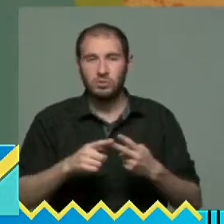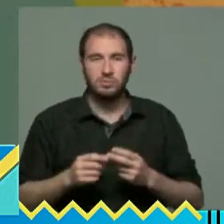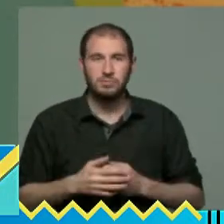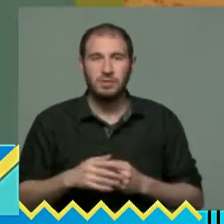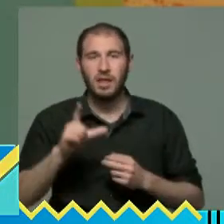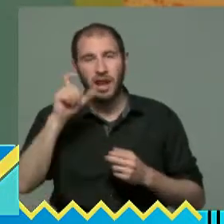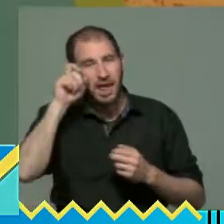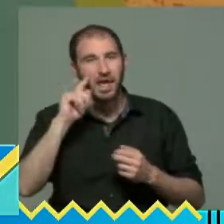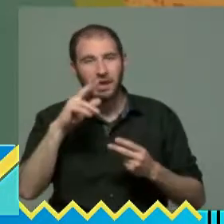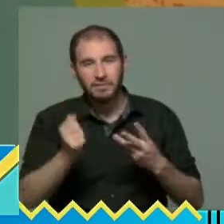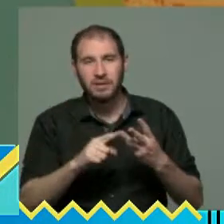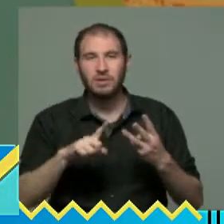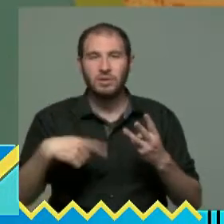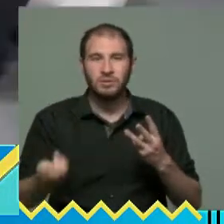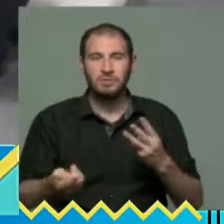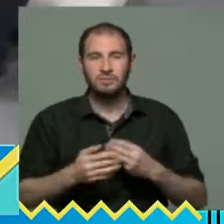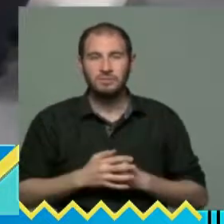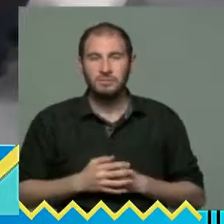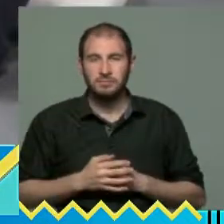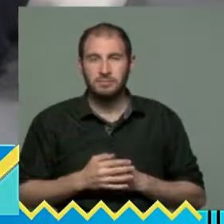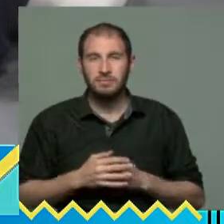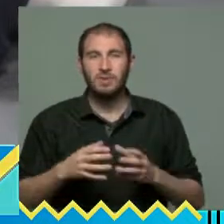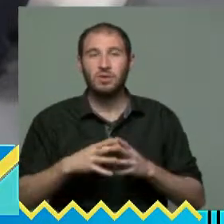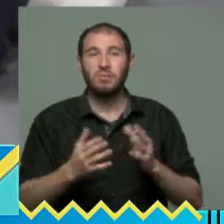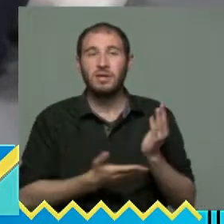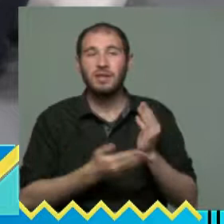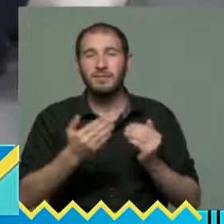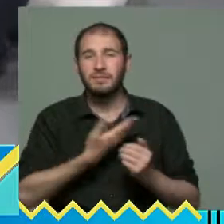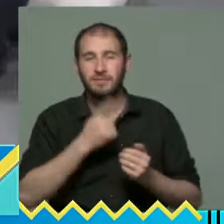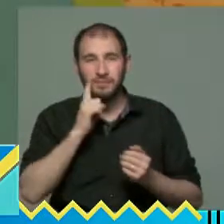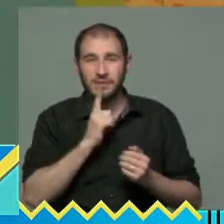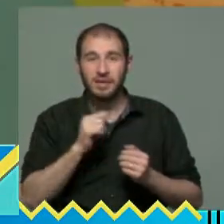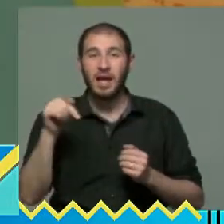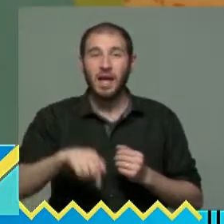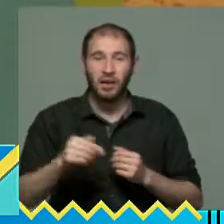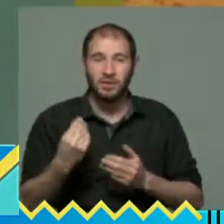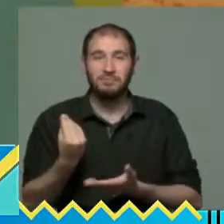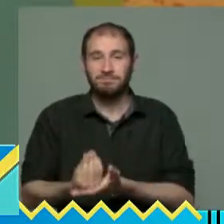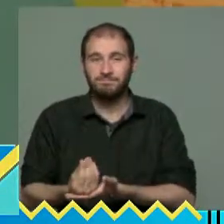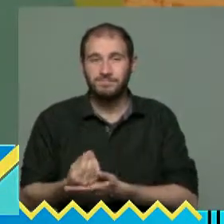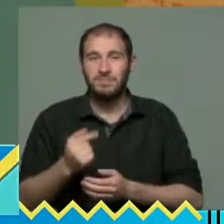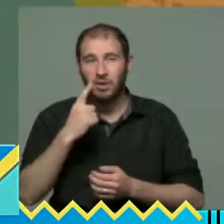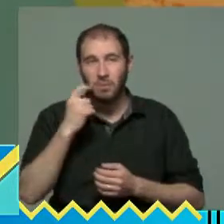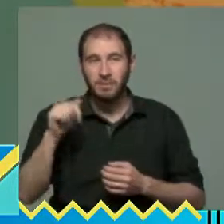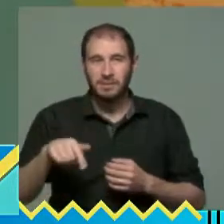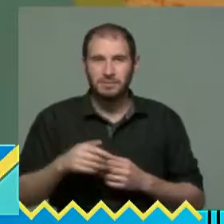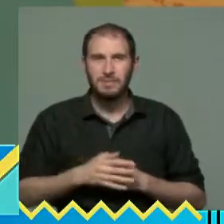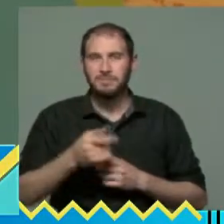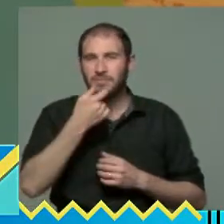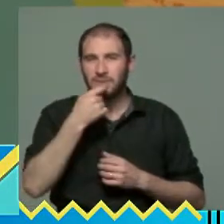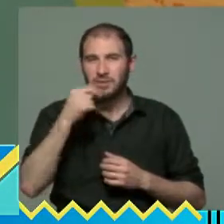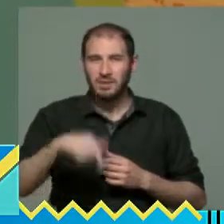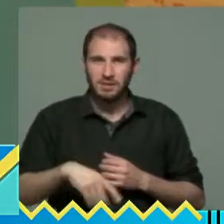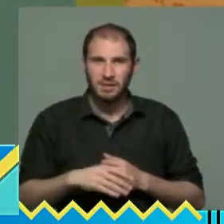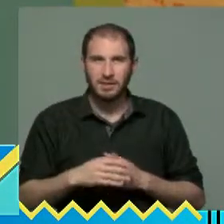Luis Leiva, por la izquierda del FIT, y ahora por otra persona, como que Mendoza, de